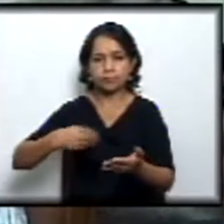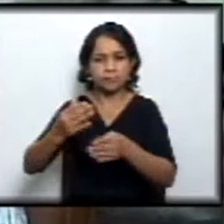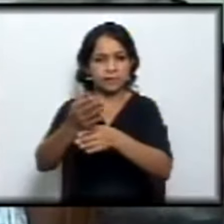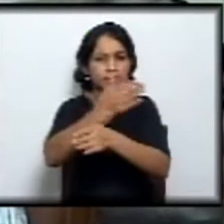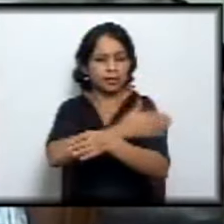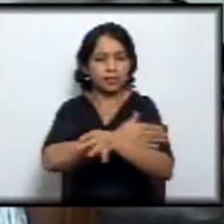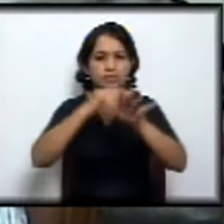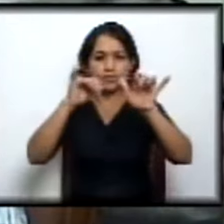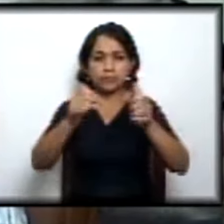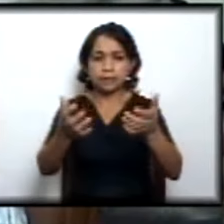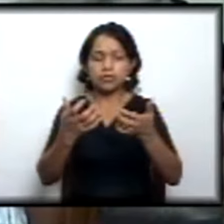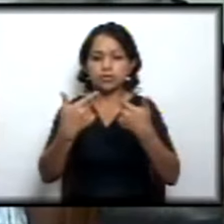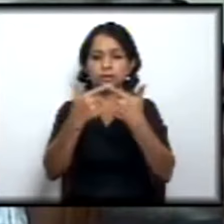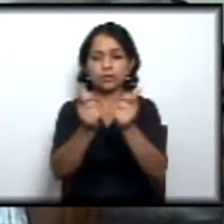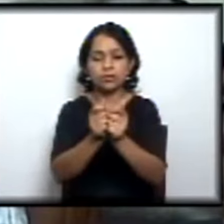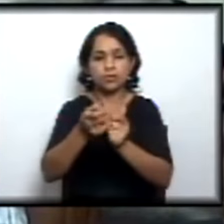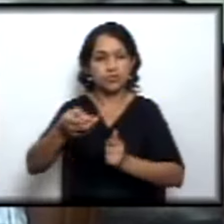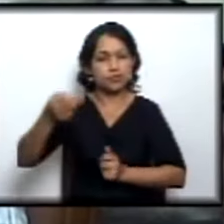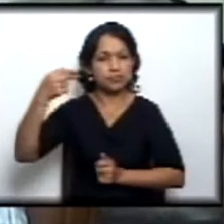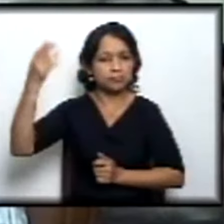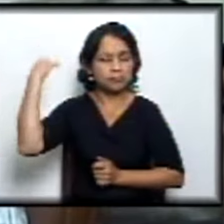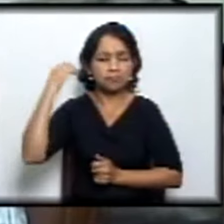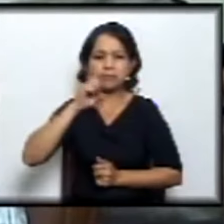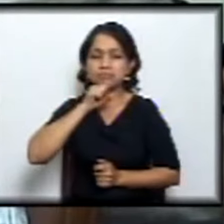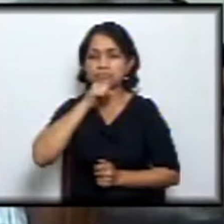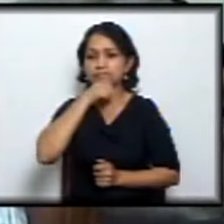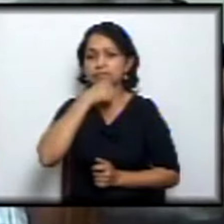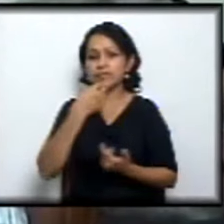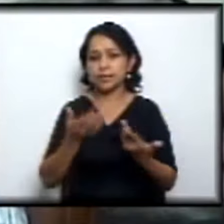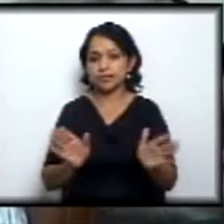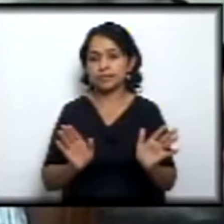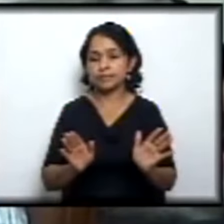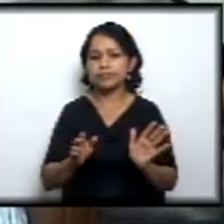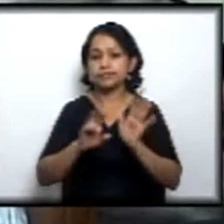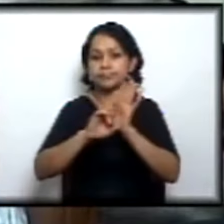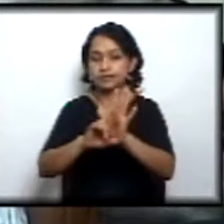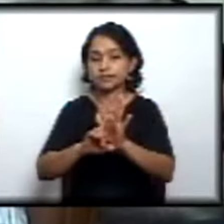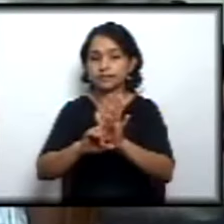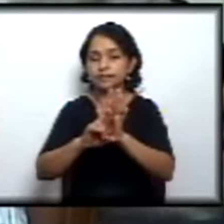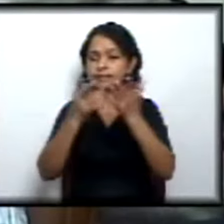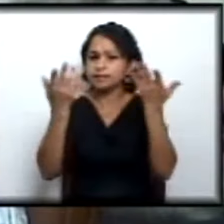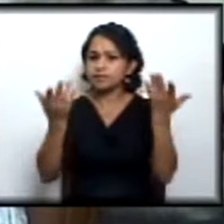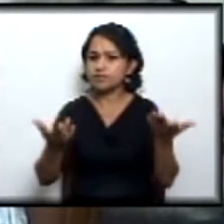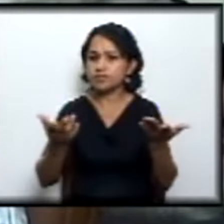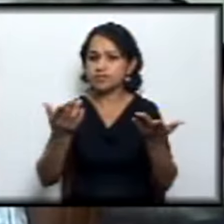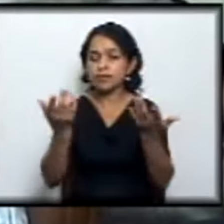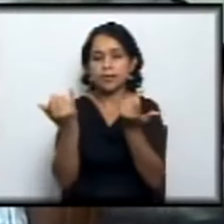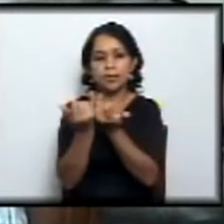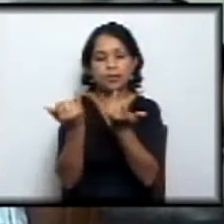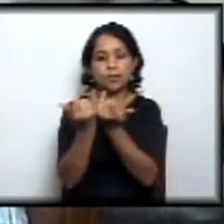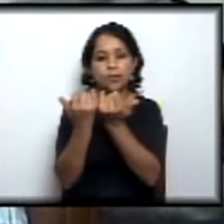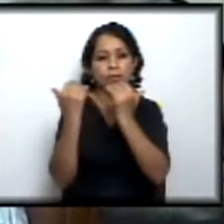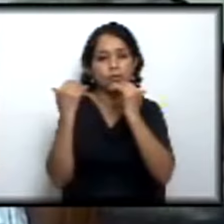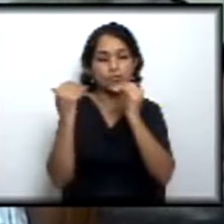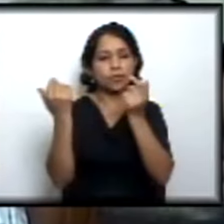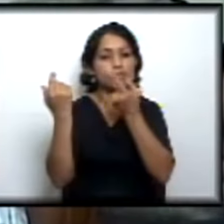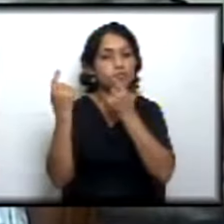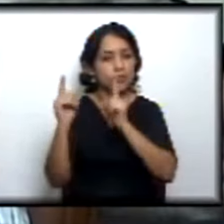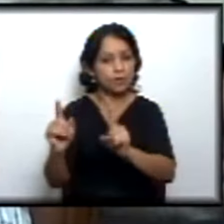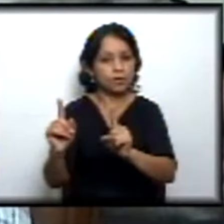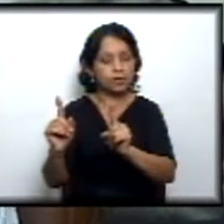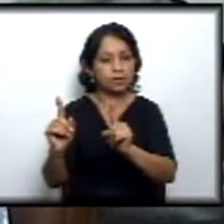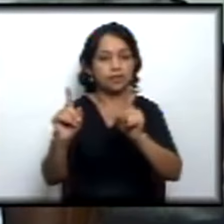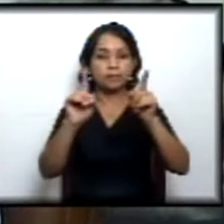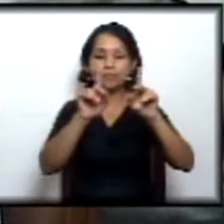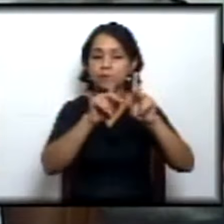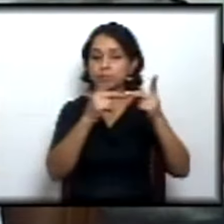demanda colectiva histórica. En segundo lugar, responde al peso cualitativo y cuantitativo que tiene